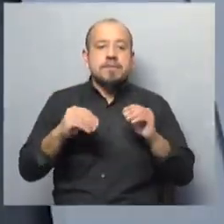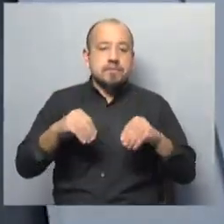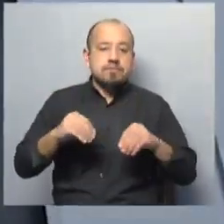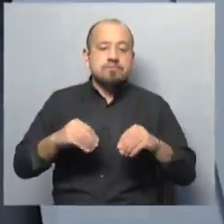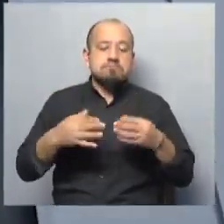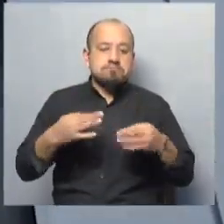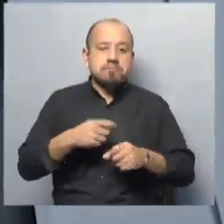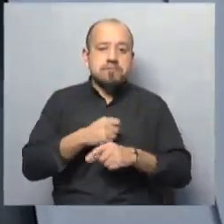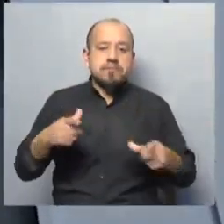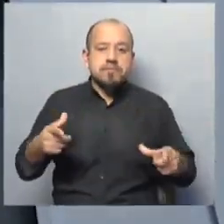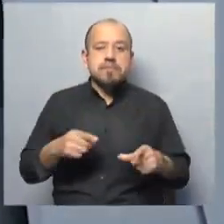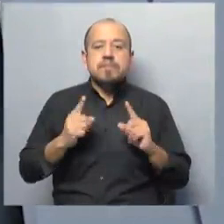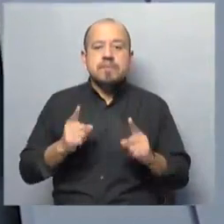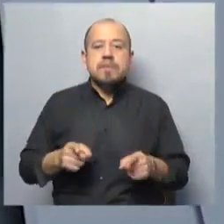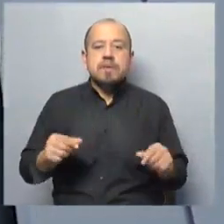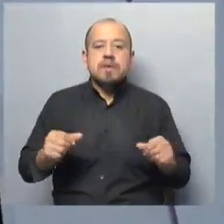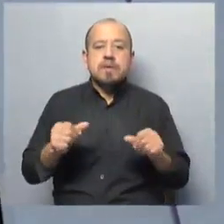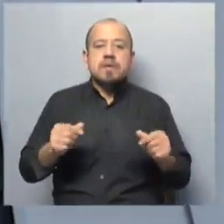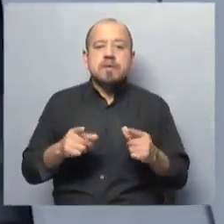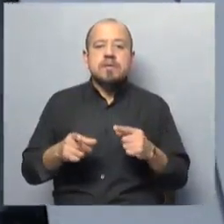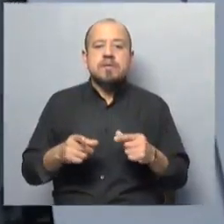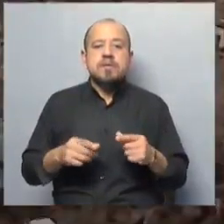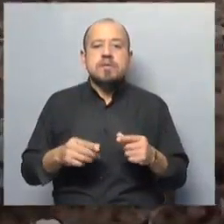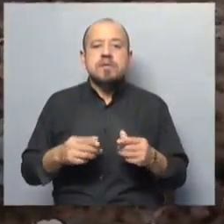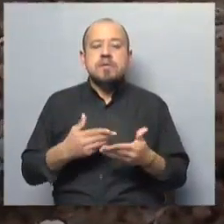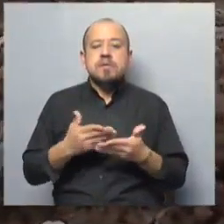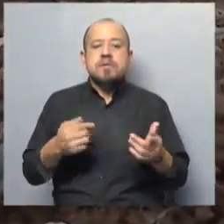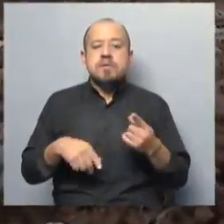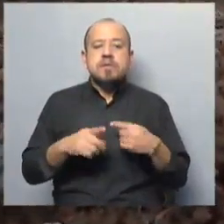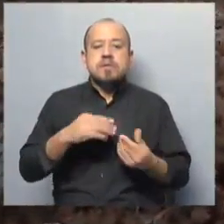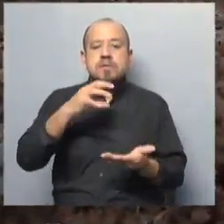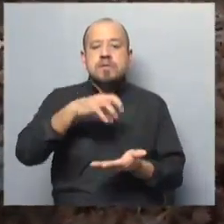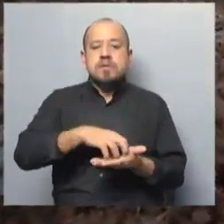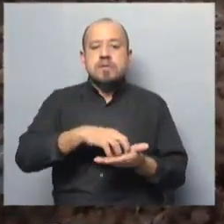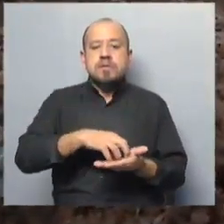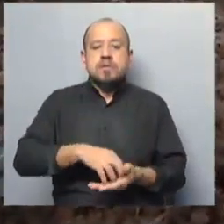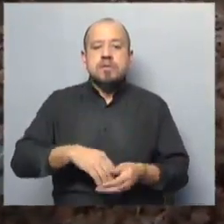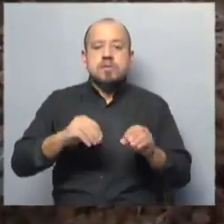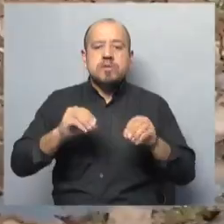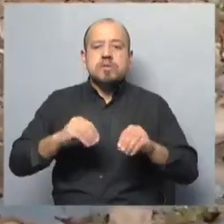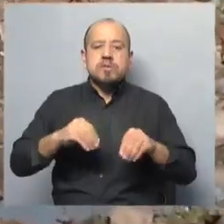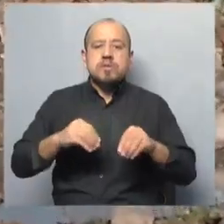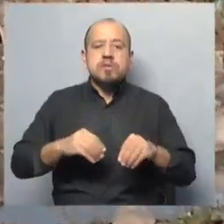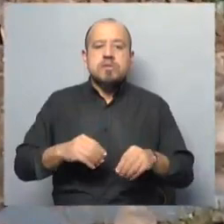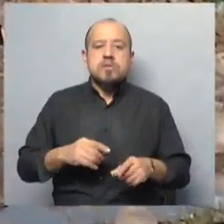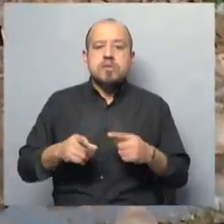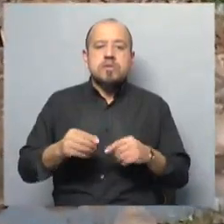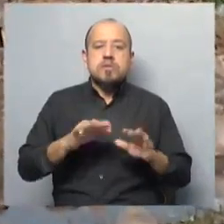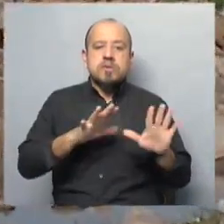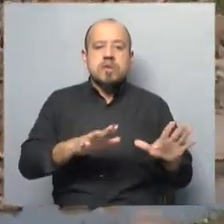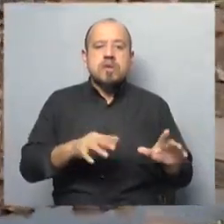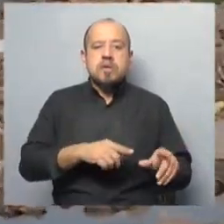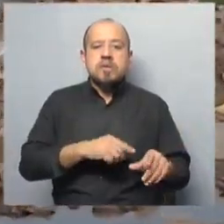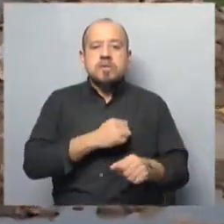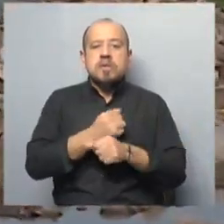este feriado. A la vez, se estableció un turno especial de atención en el sitio de disposición final de residuos, funcionando de 10 a